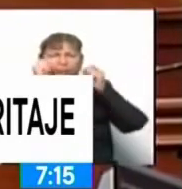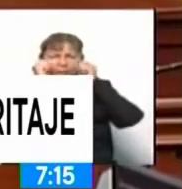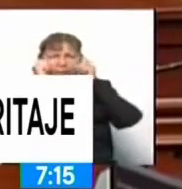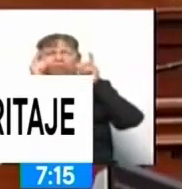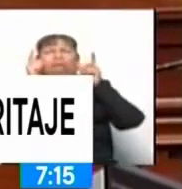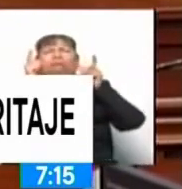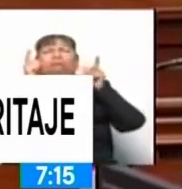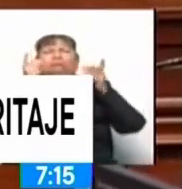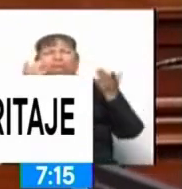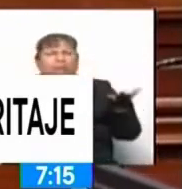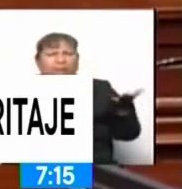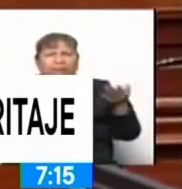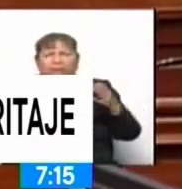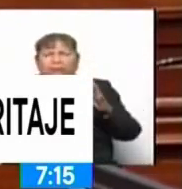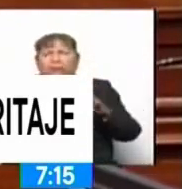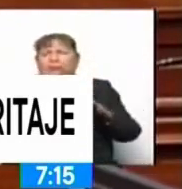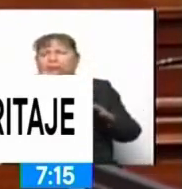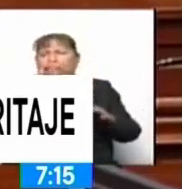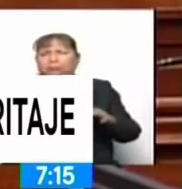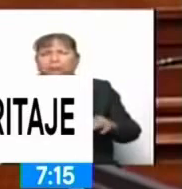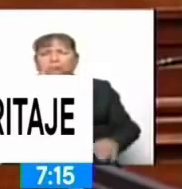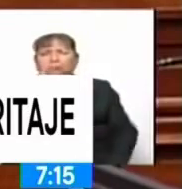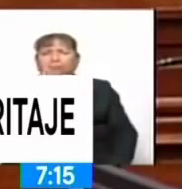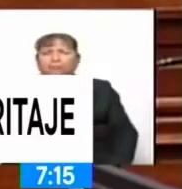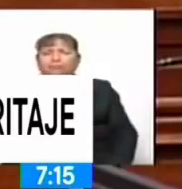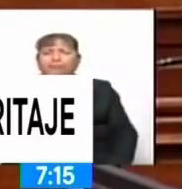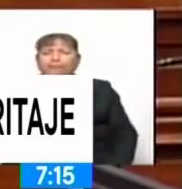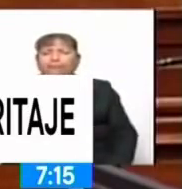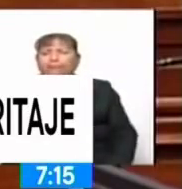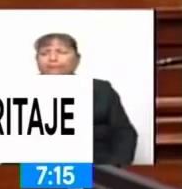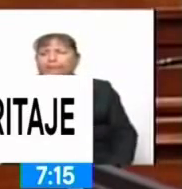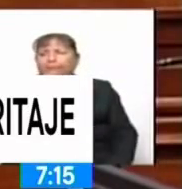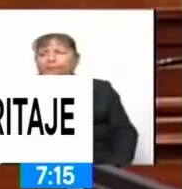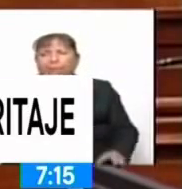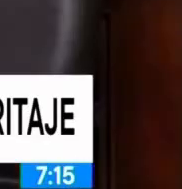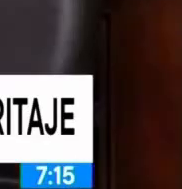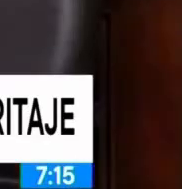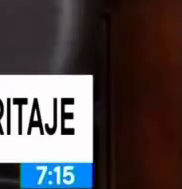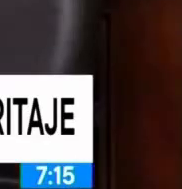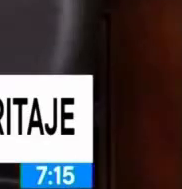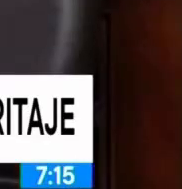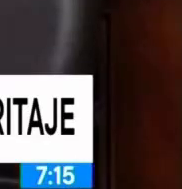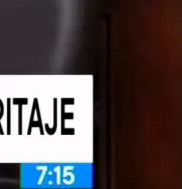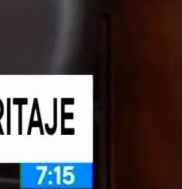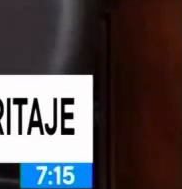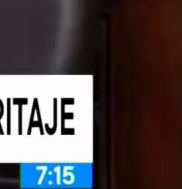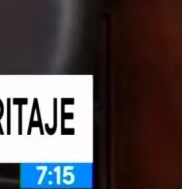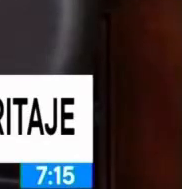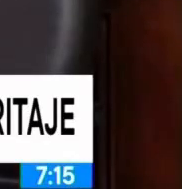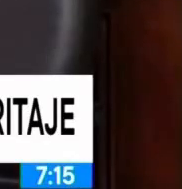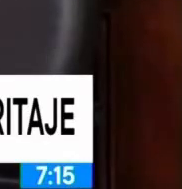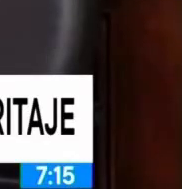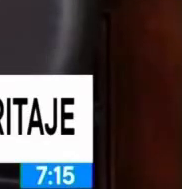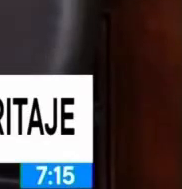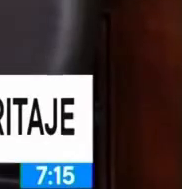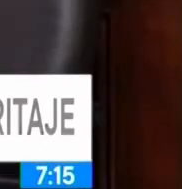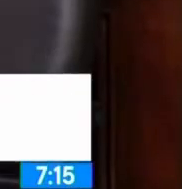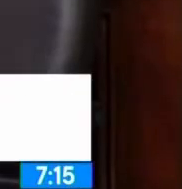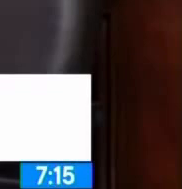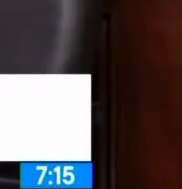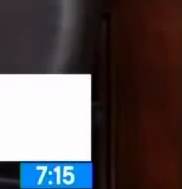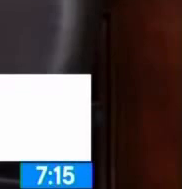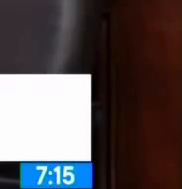sorprender con nombramientos como el señor Wagner, que ha sido parte de esta cofradía. Que inmediatamente